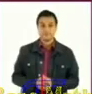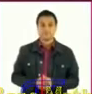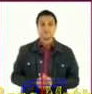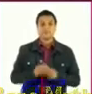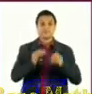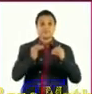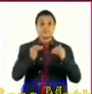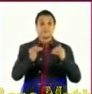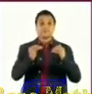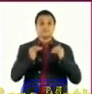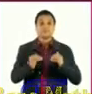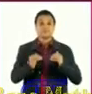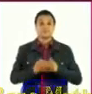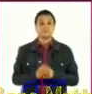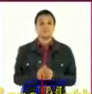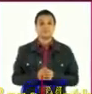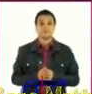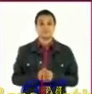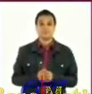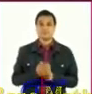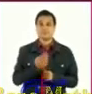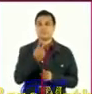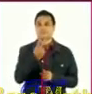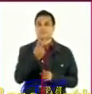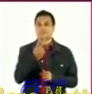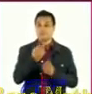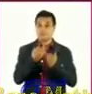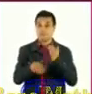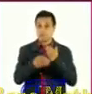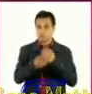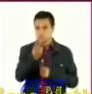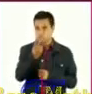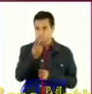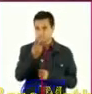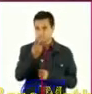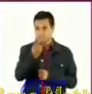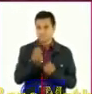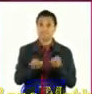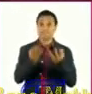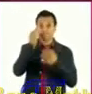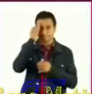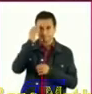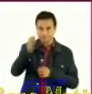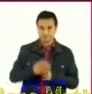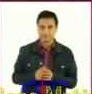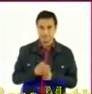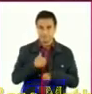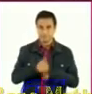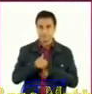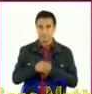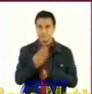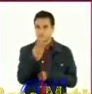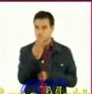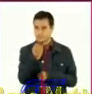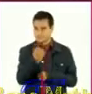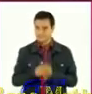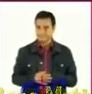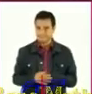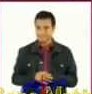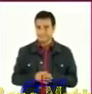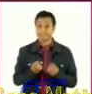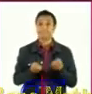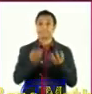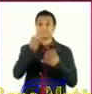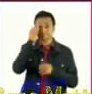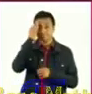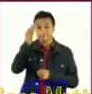debemos designar los tiempos de los 2 últimos grupos de acciones. Vamos a ver. Instalar el contenedor de agua filtrada requerirá